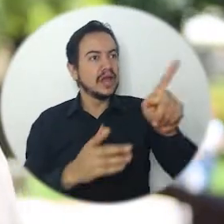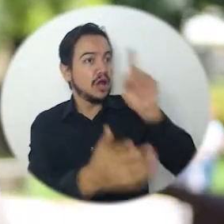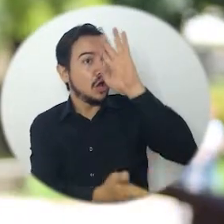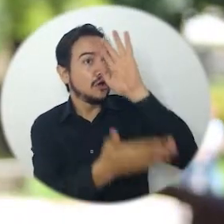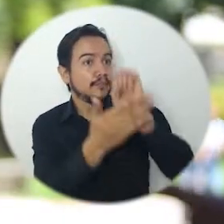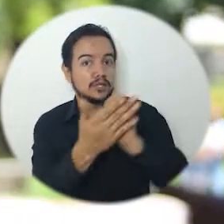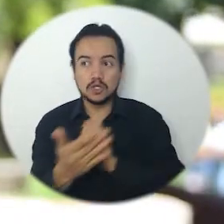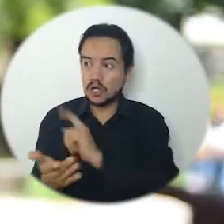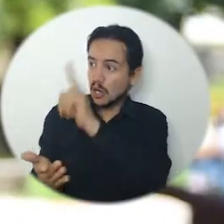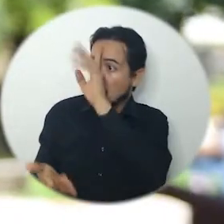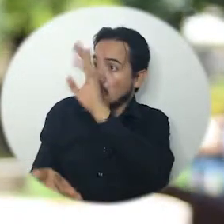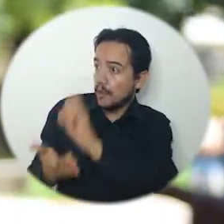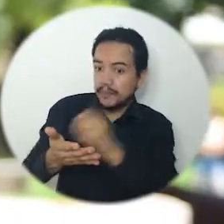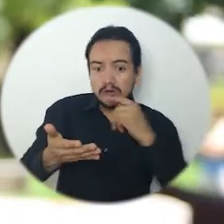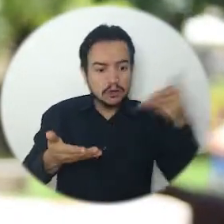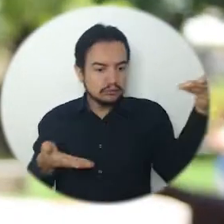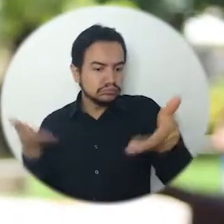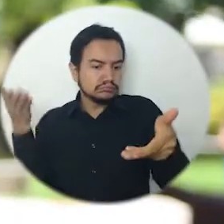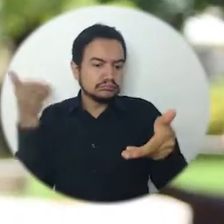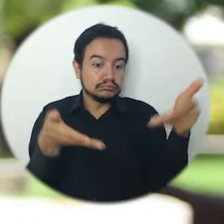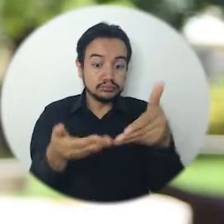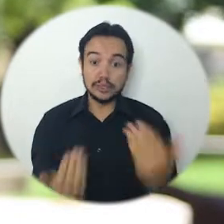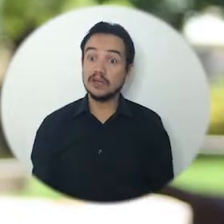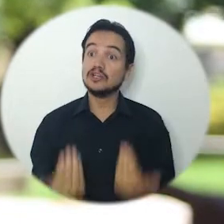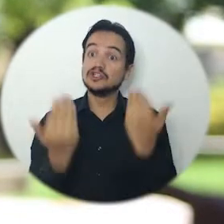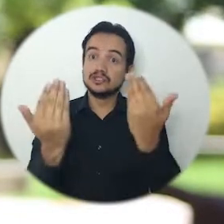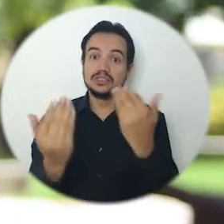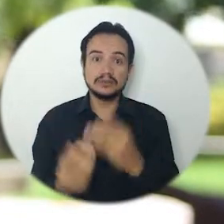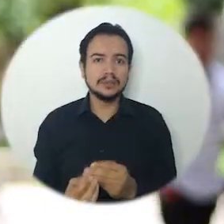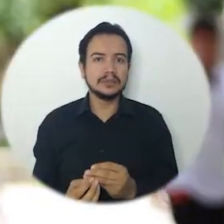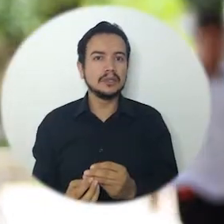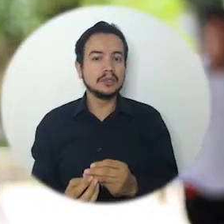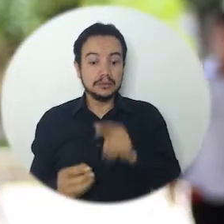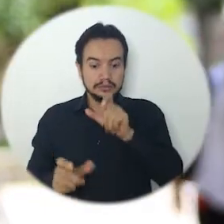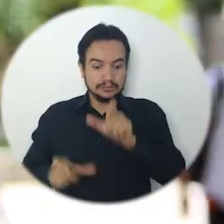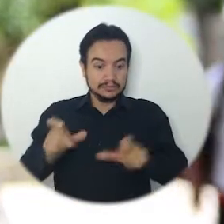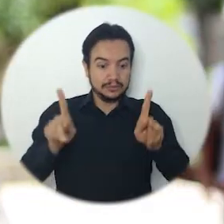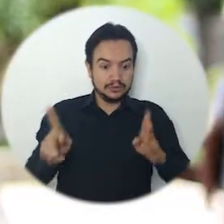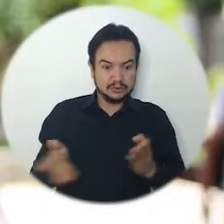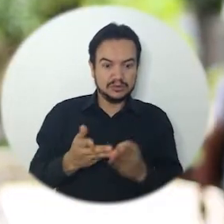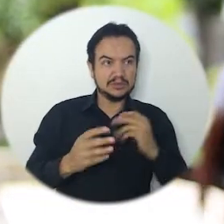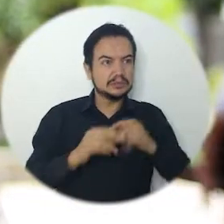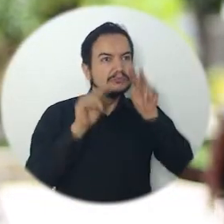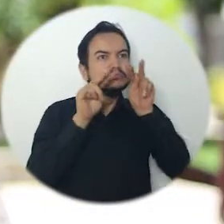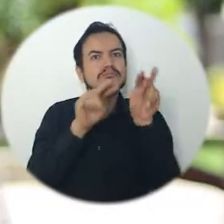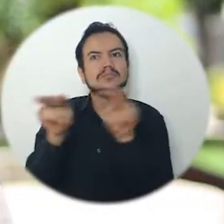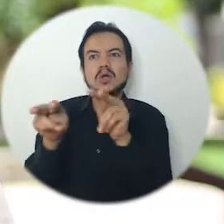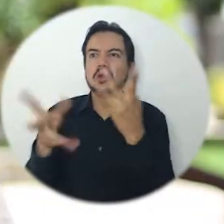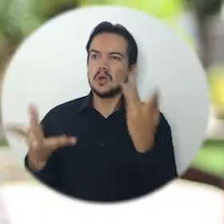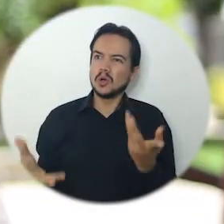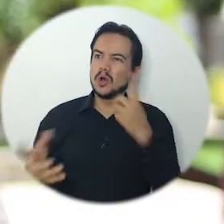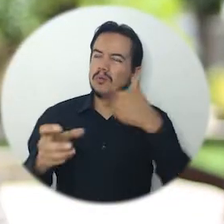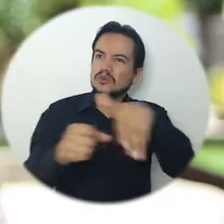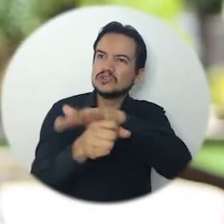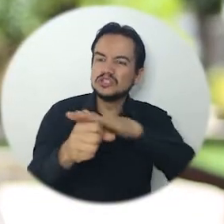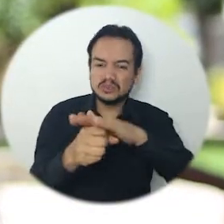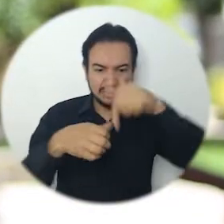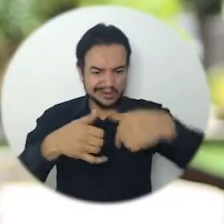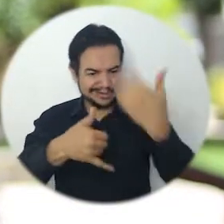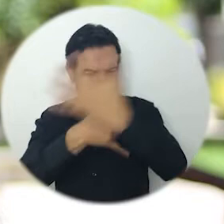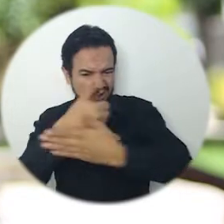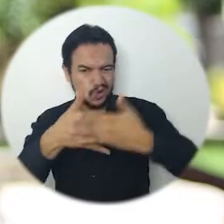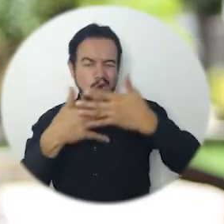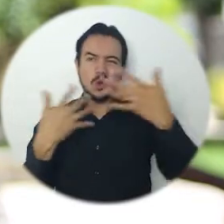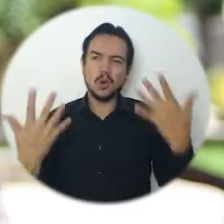opiniones y visiones siempre es muy importante y este tipo de congresos le permite a los estudiantes, uno, la coyuntura y la manera como los economistas están mirando la